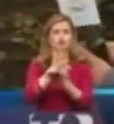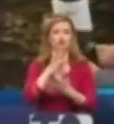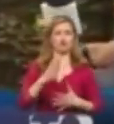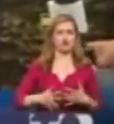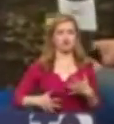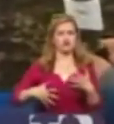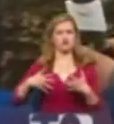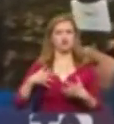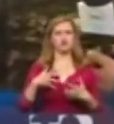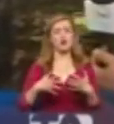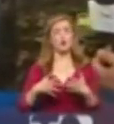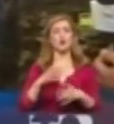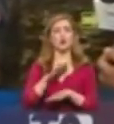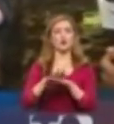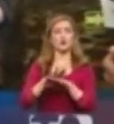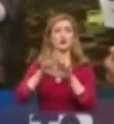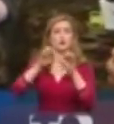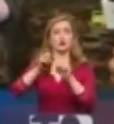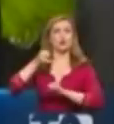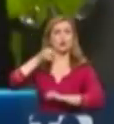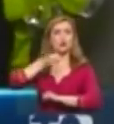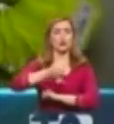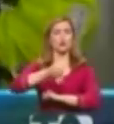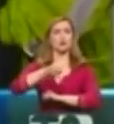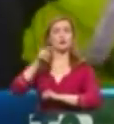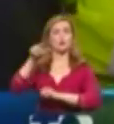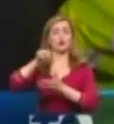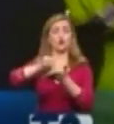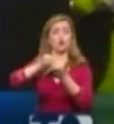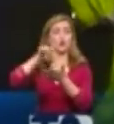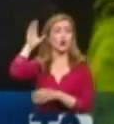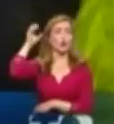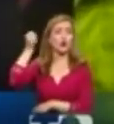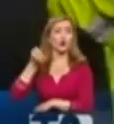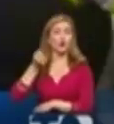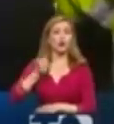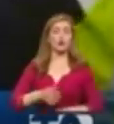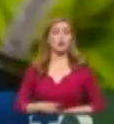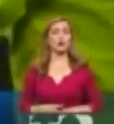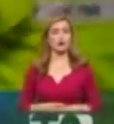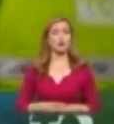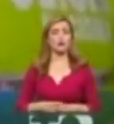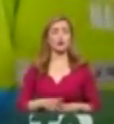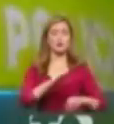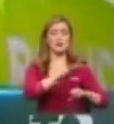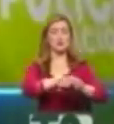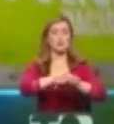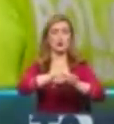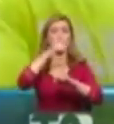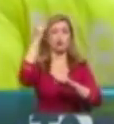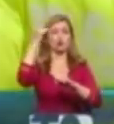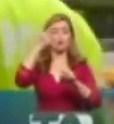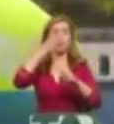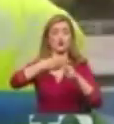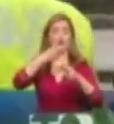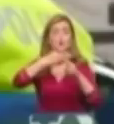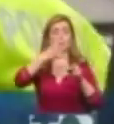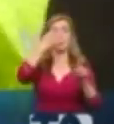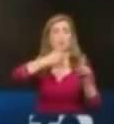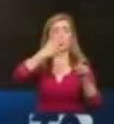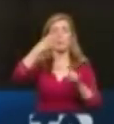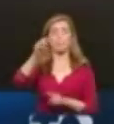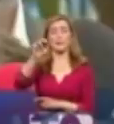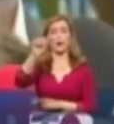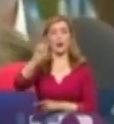indignación por un nuevo caso de violación sexual en la ciudad de Cuenca, que provocó la detención de un ciudadano conocido como